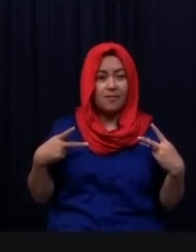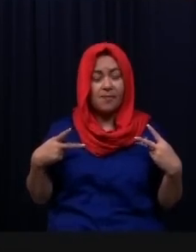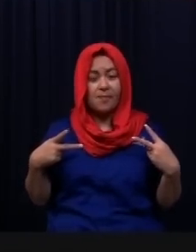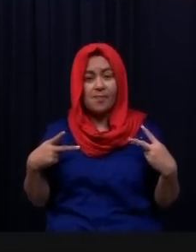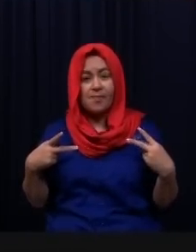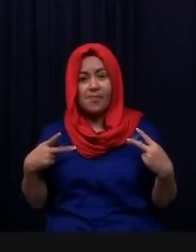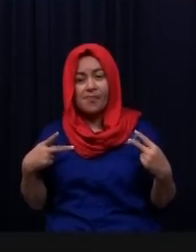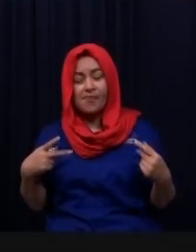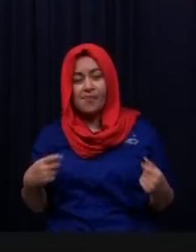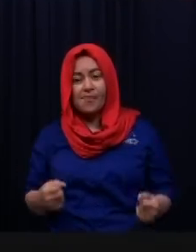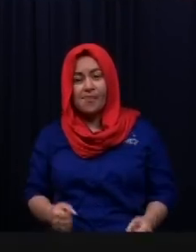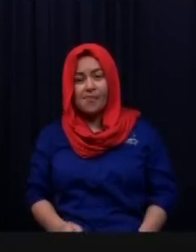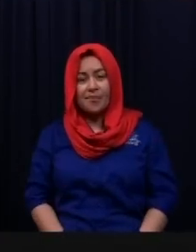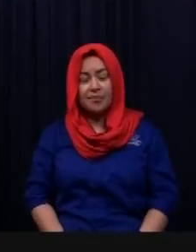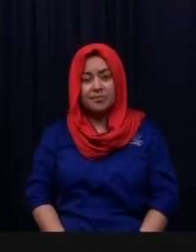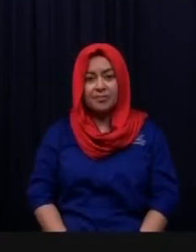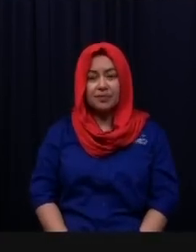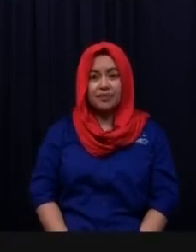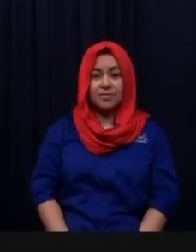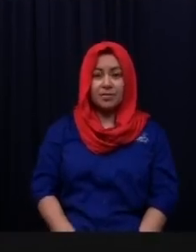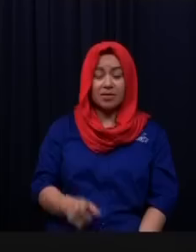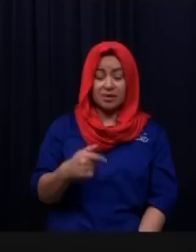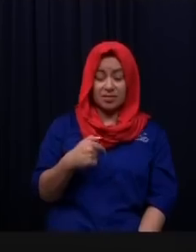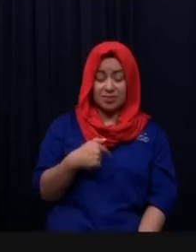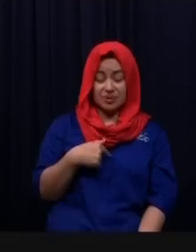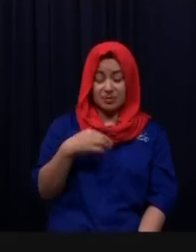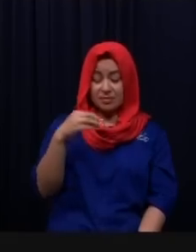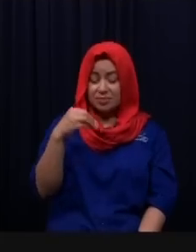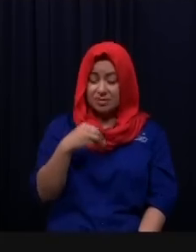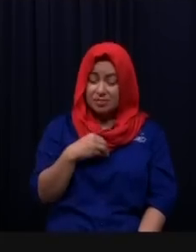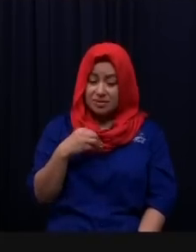estar. Solo quiero estar.